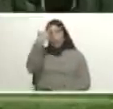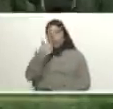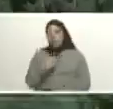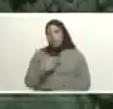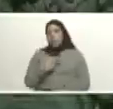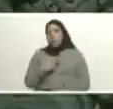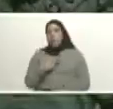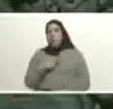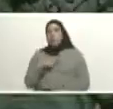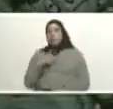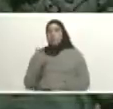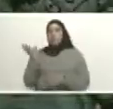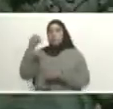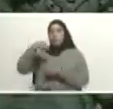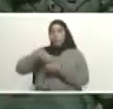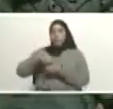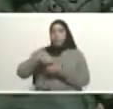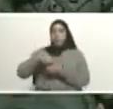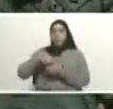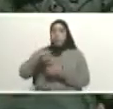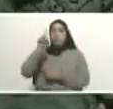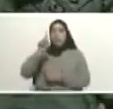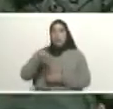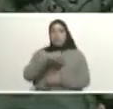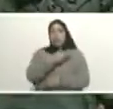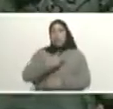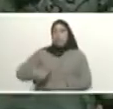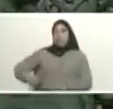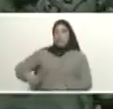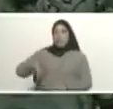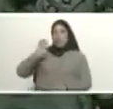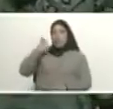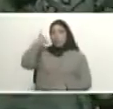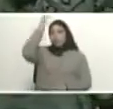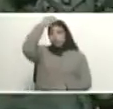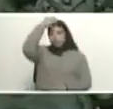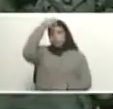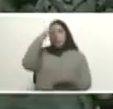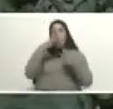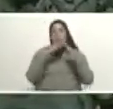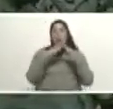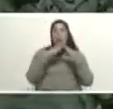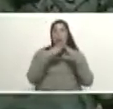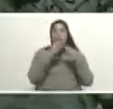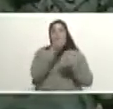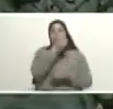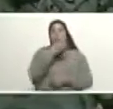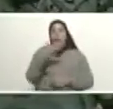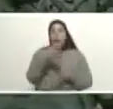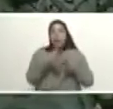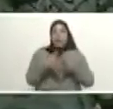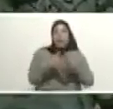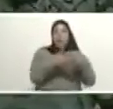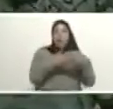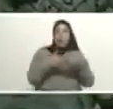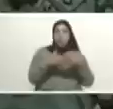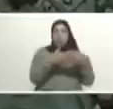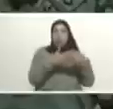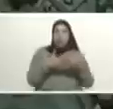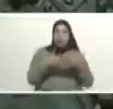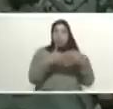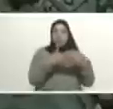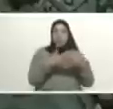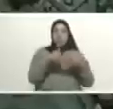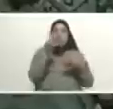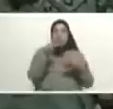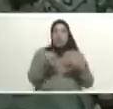directo que tuvo el expresidente Donald Trump, la Casa Blanca, y que tuvo el gobierno de Donald